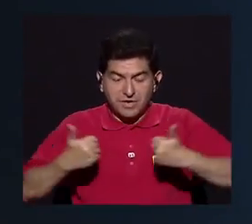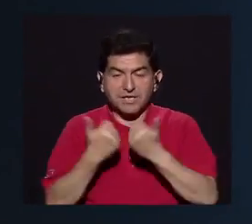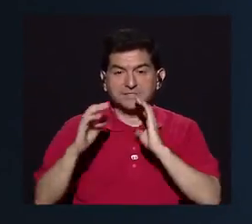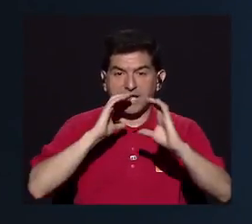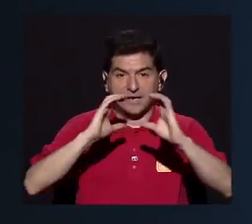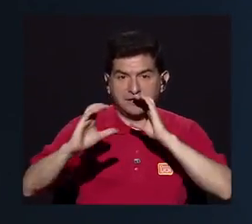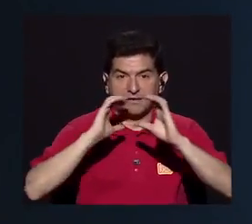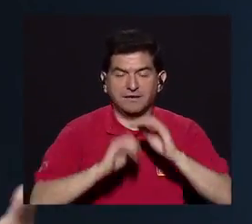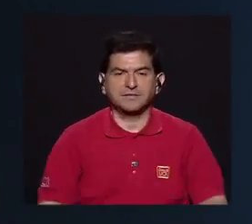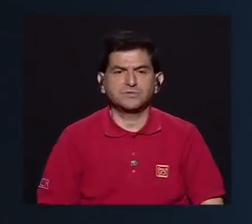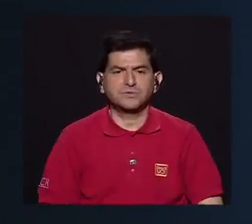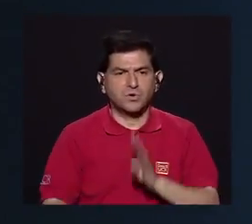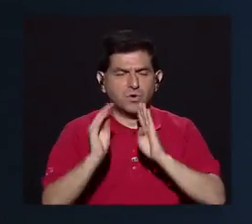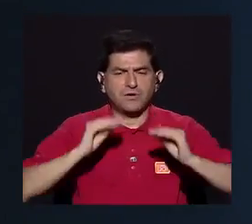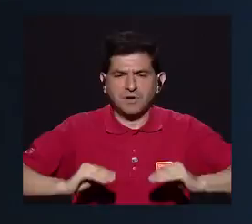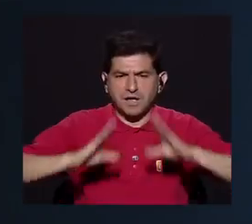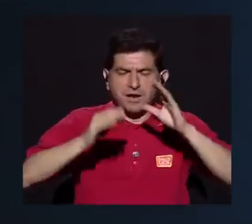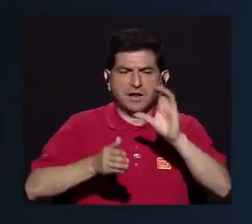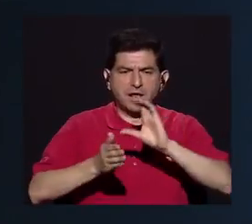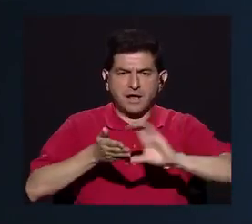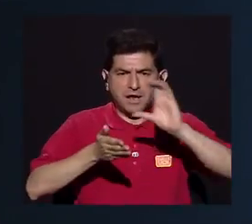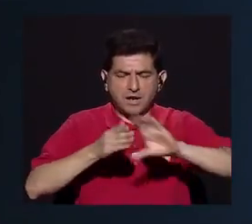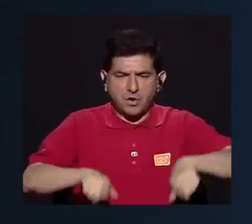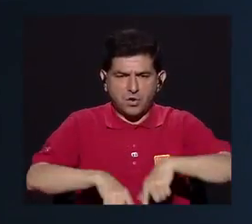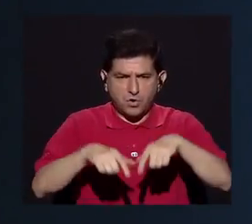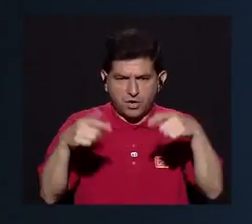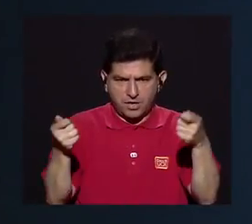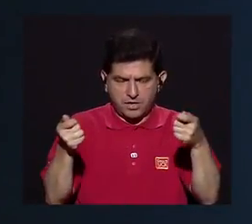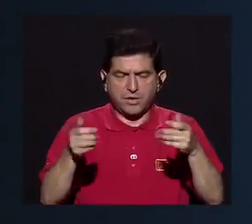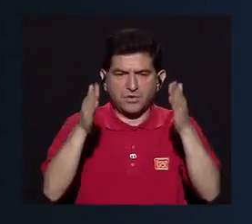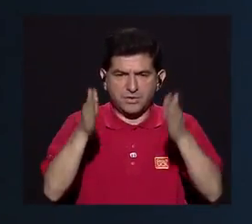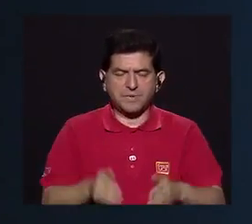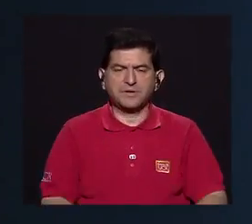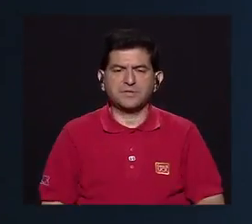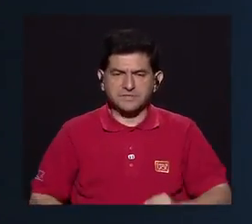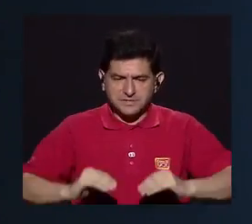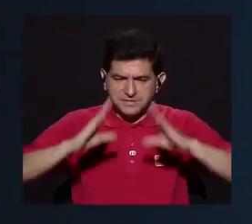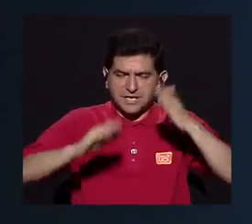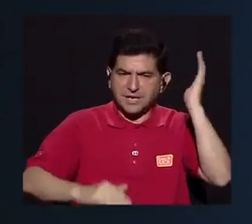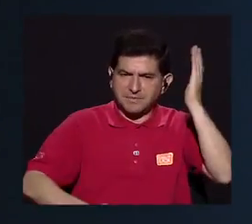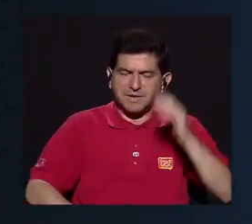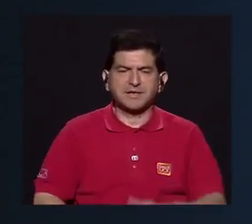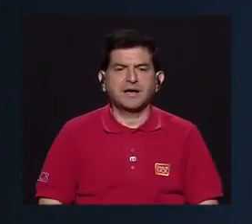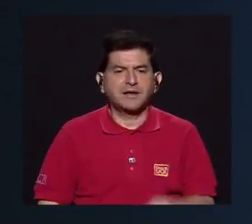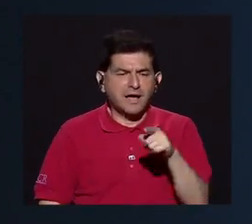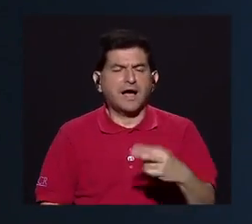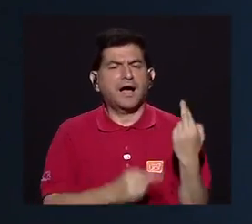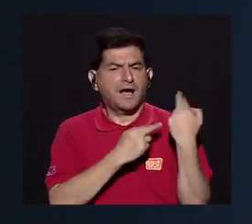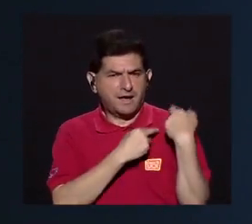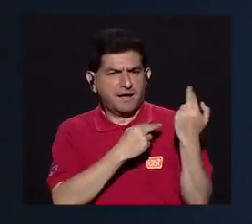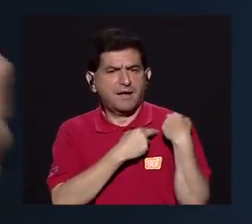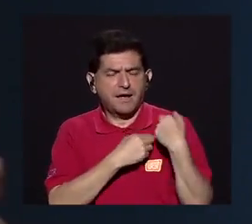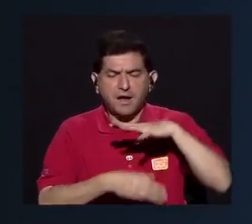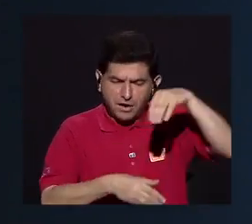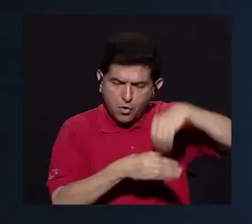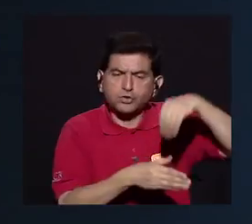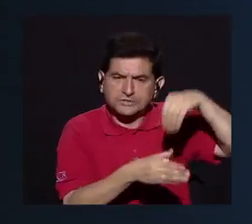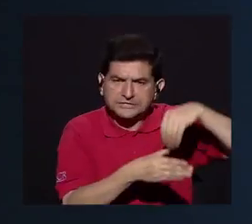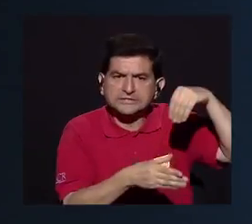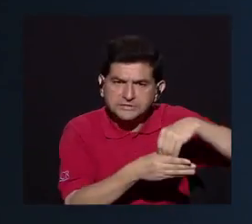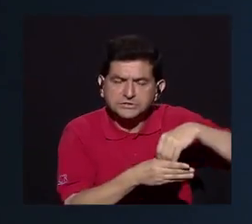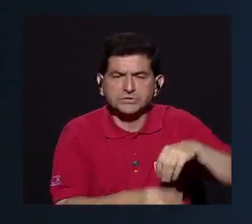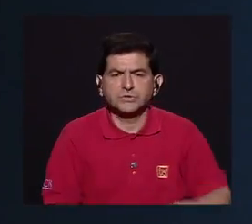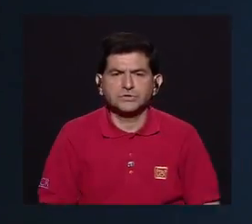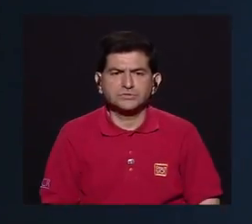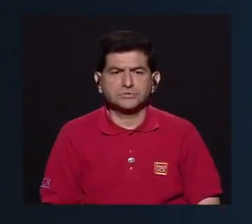la comunicación. Lo platicamos en la mañana en el Colegio de Periodistas en la conferencia. Tenemos que ser más responsables con los contenidos,